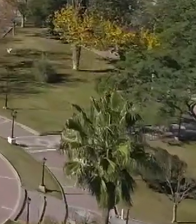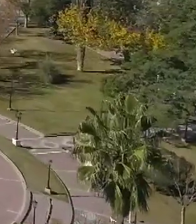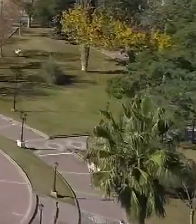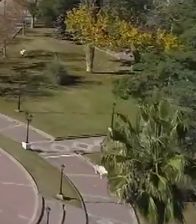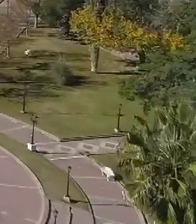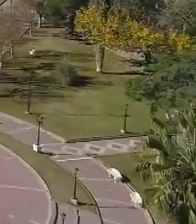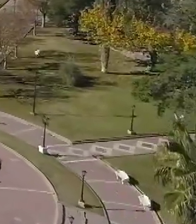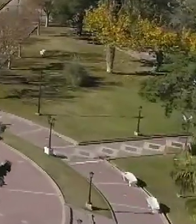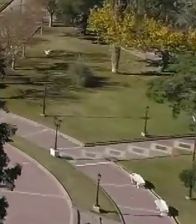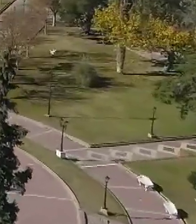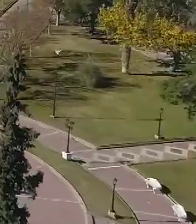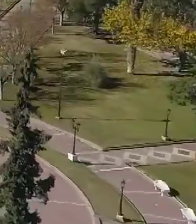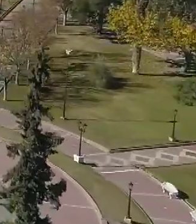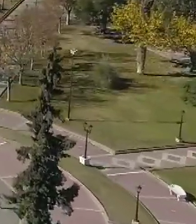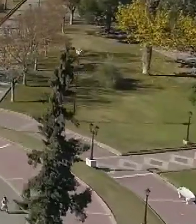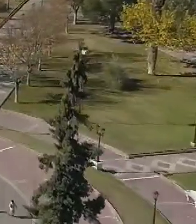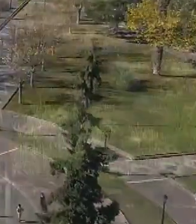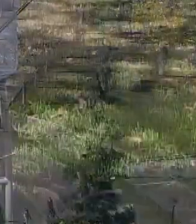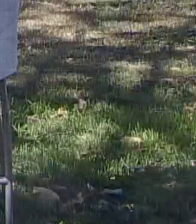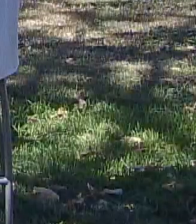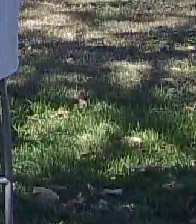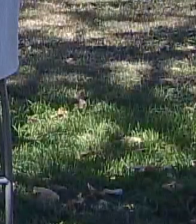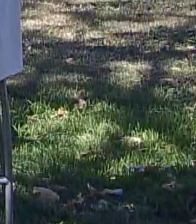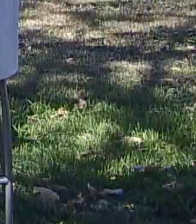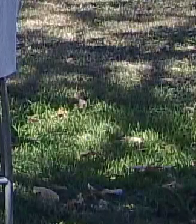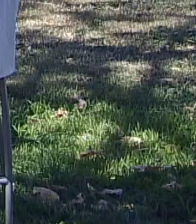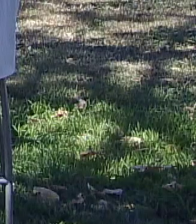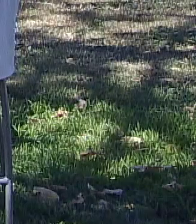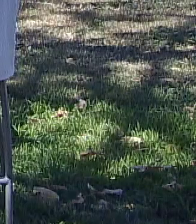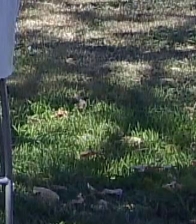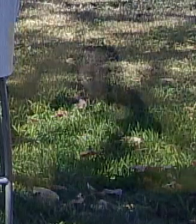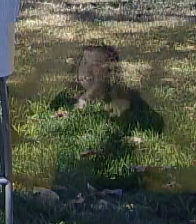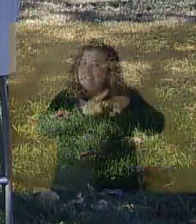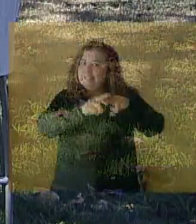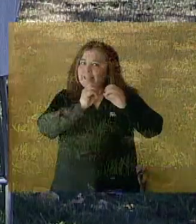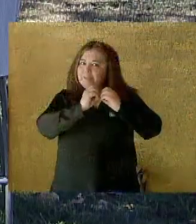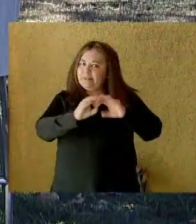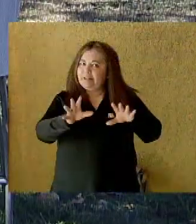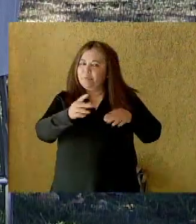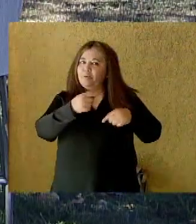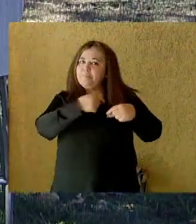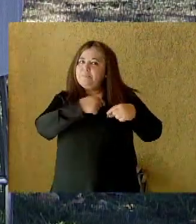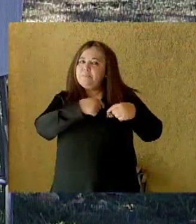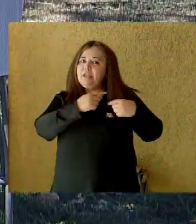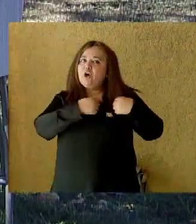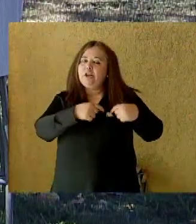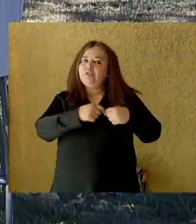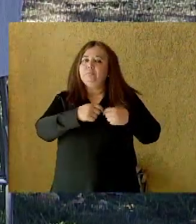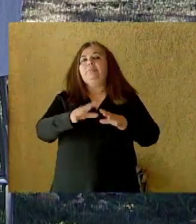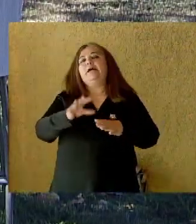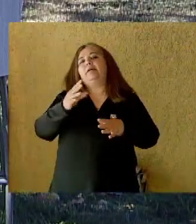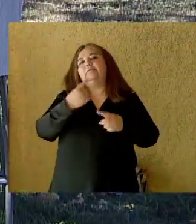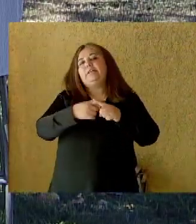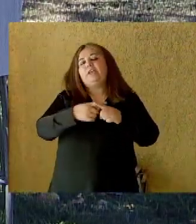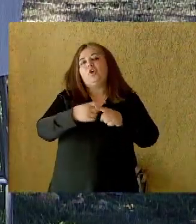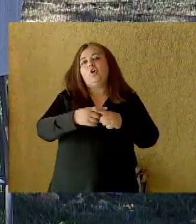De mi corazón celeste y blanco, este especial creado para poder disfrutar y vivir estos 210 años desde la revolución de 1810.